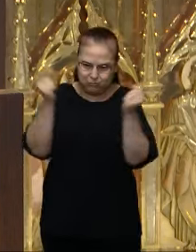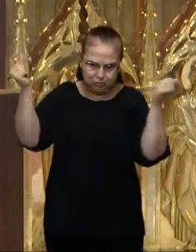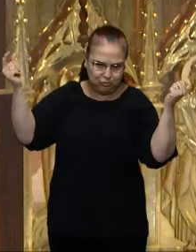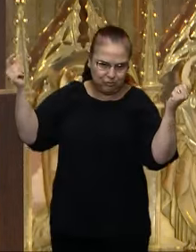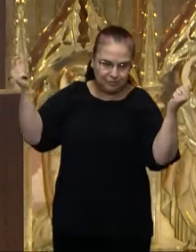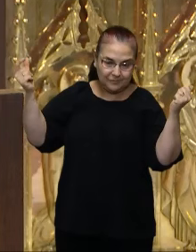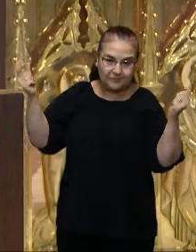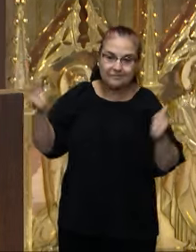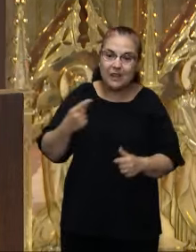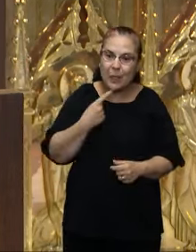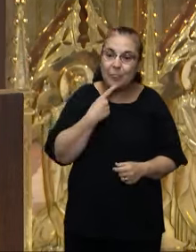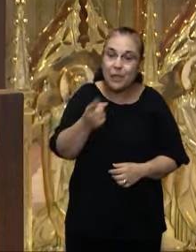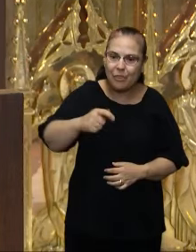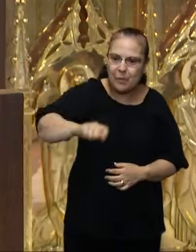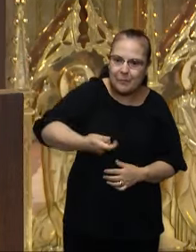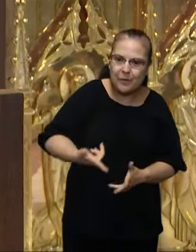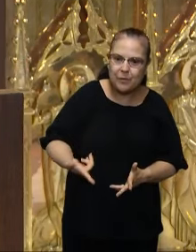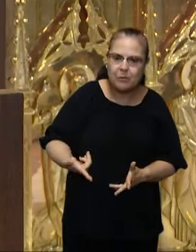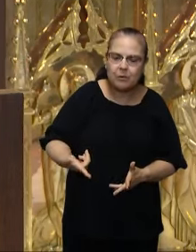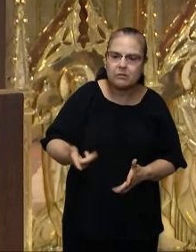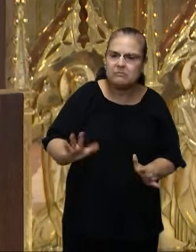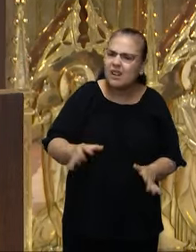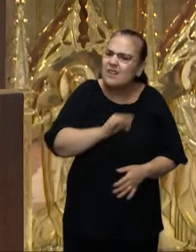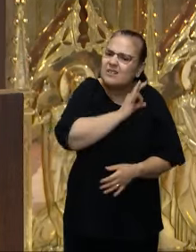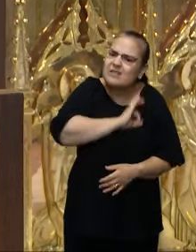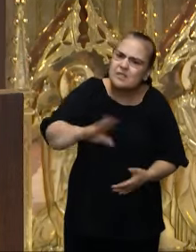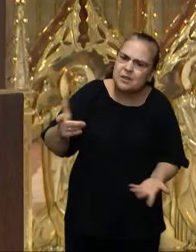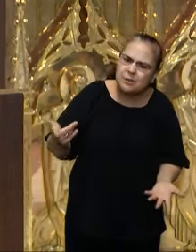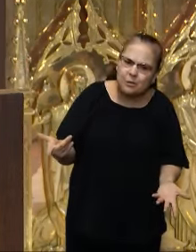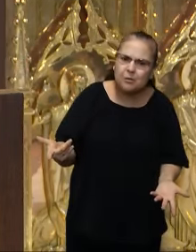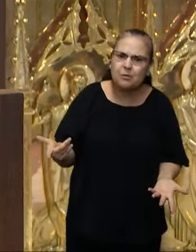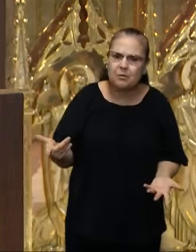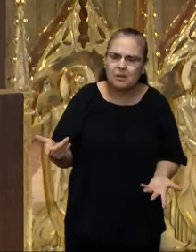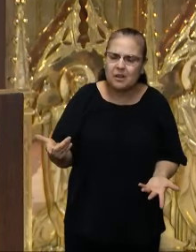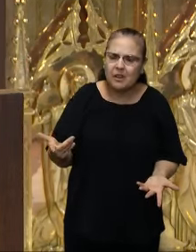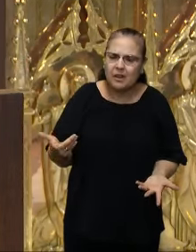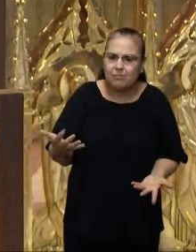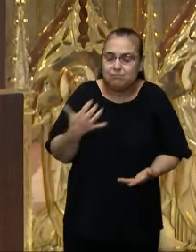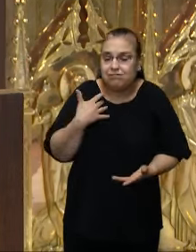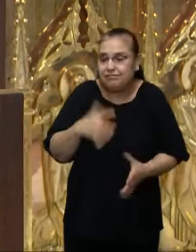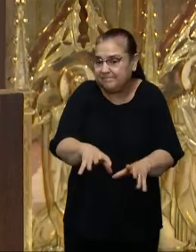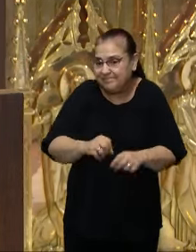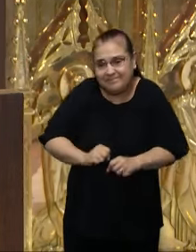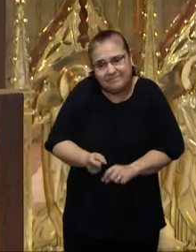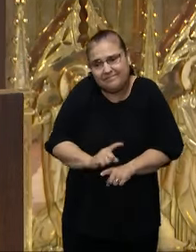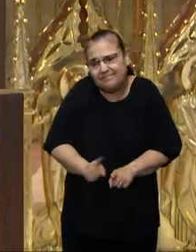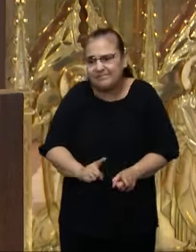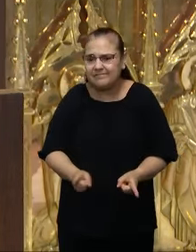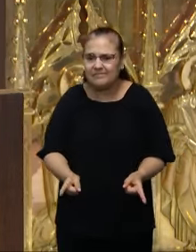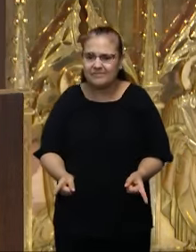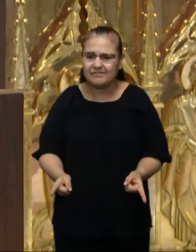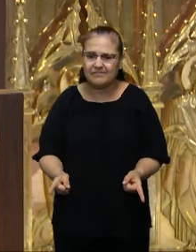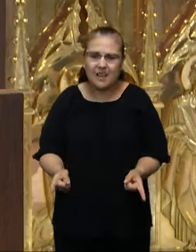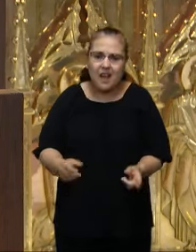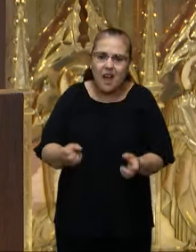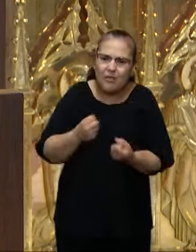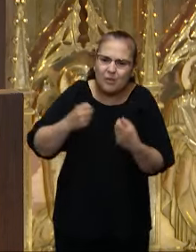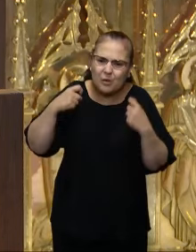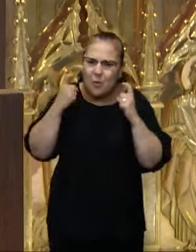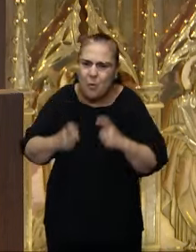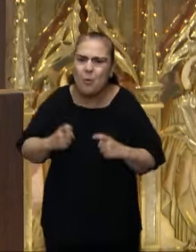que dice el apóstol Pedro, pero Señor, bueno, aunque no te entendamos mucho, aunque nos